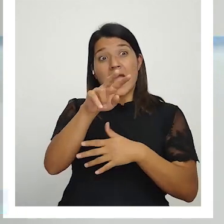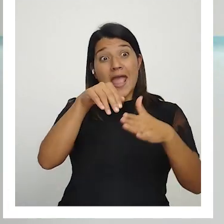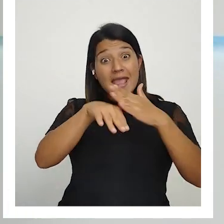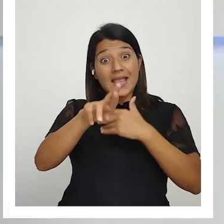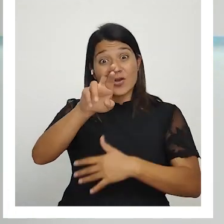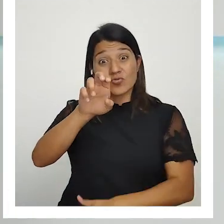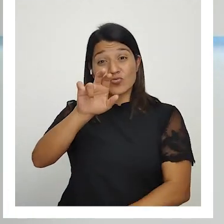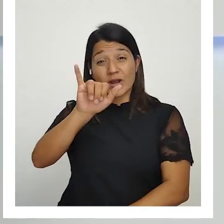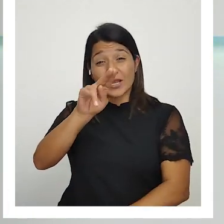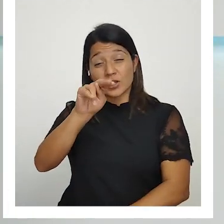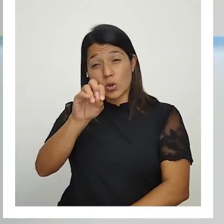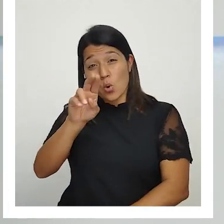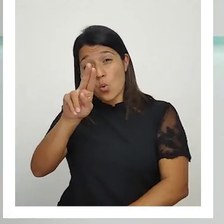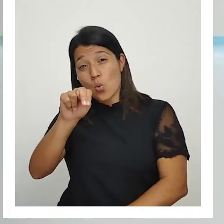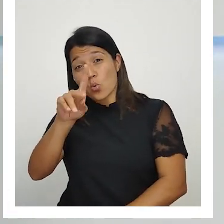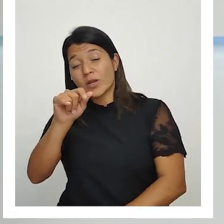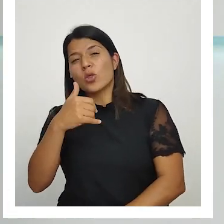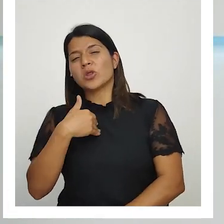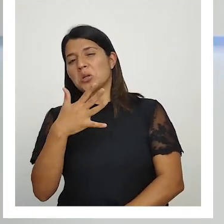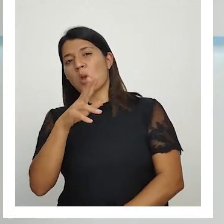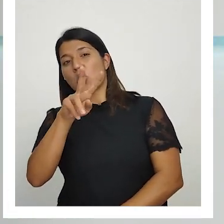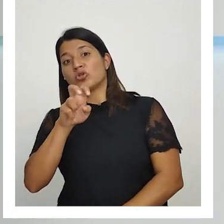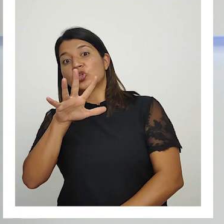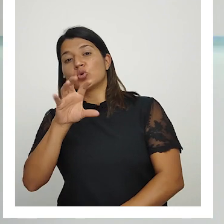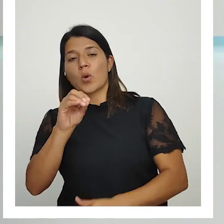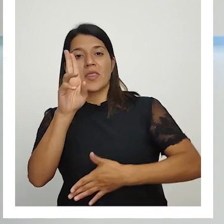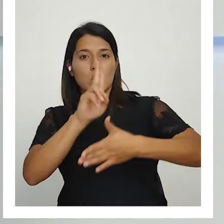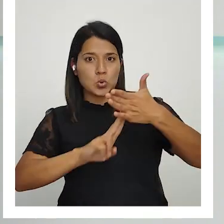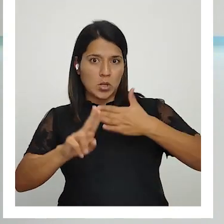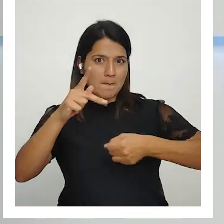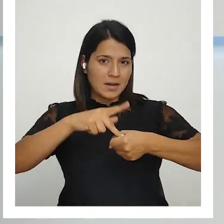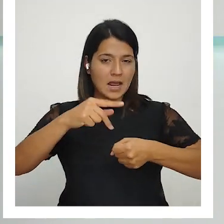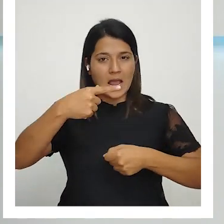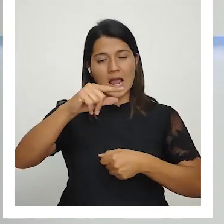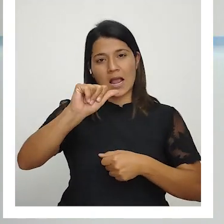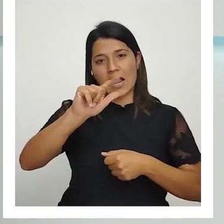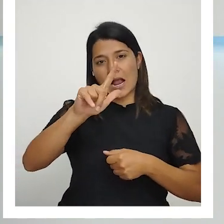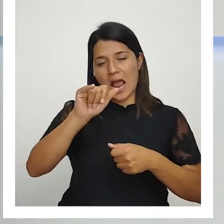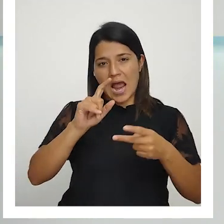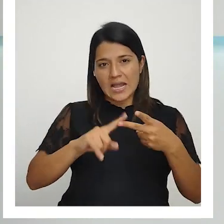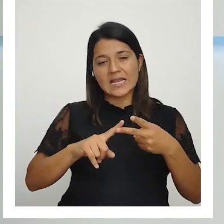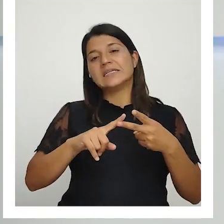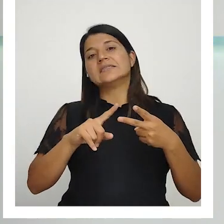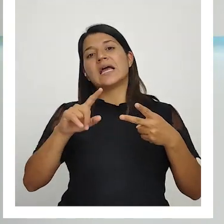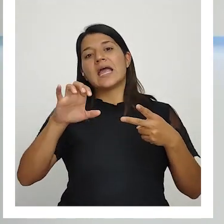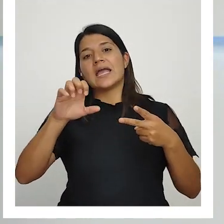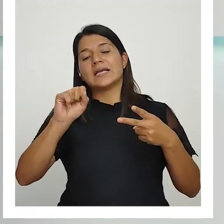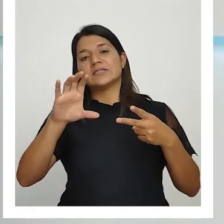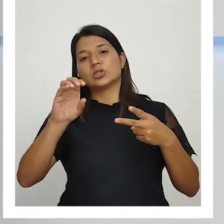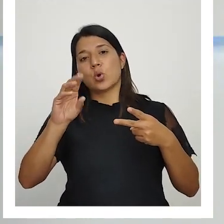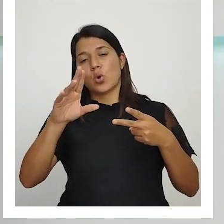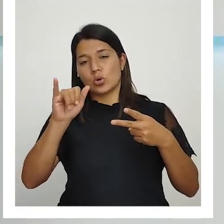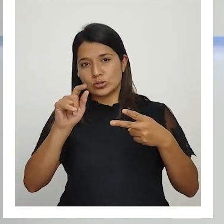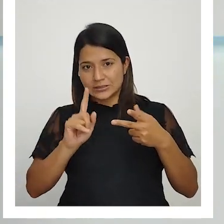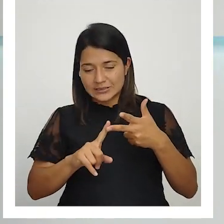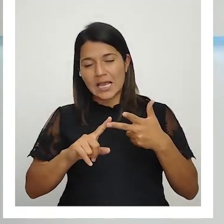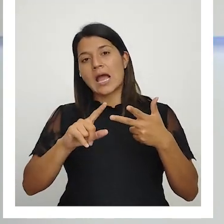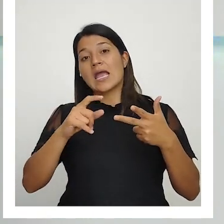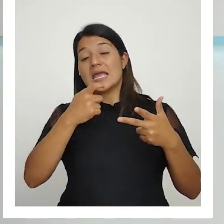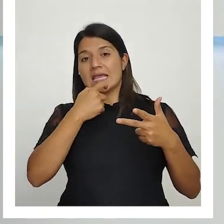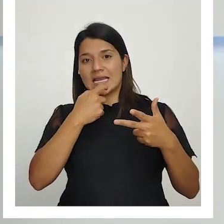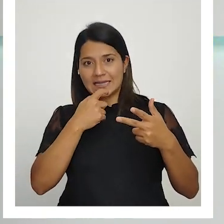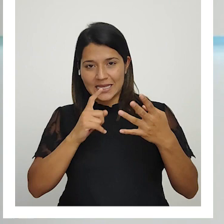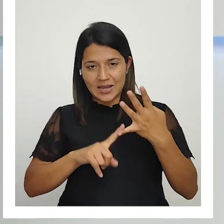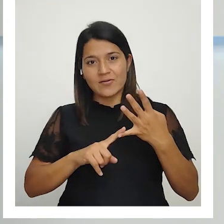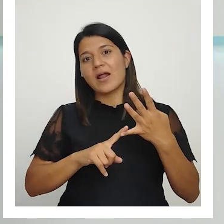todo el Reino Unido. Entonces recordemos que estamos hablando de Gales, Irlanda del Norte, Escocia y Inglaterra, ¿verdad?